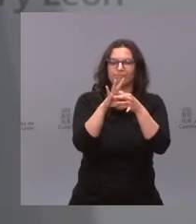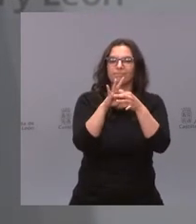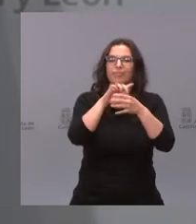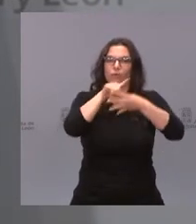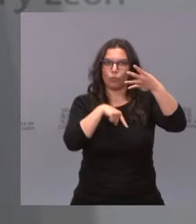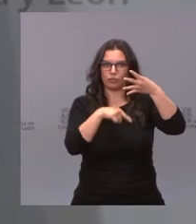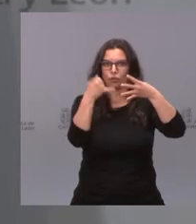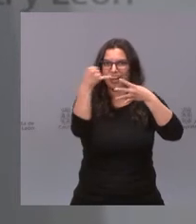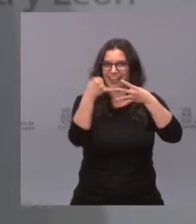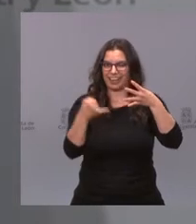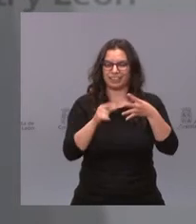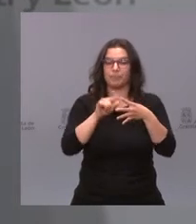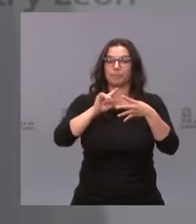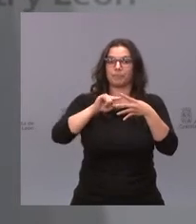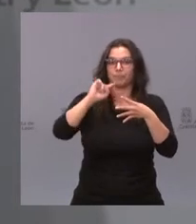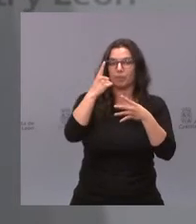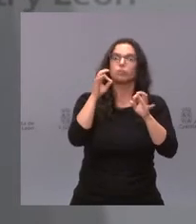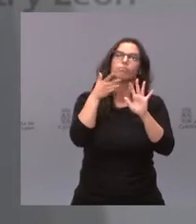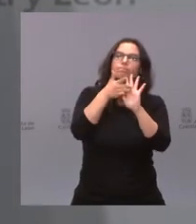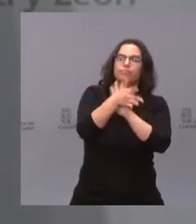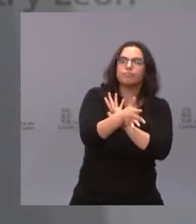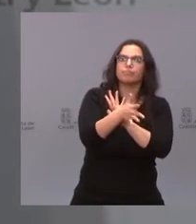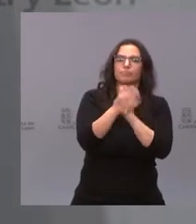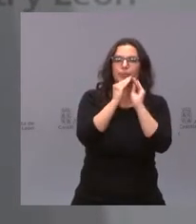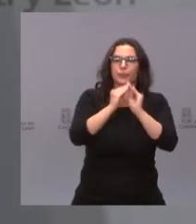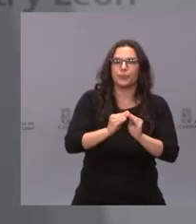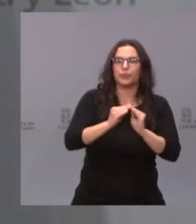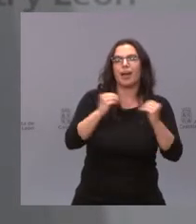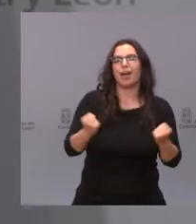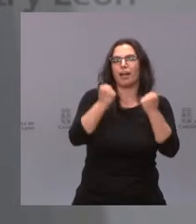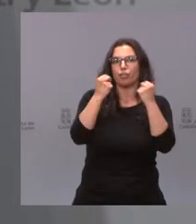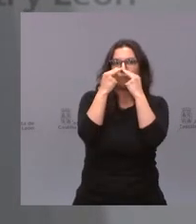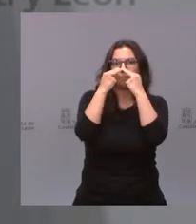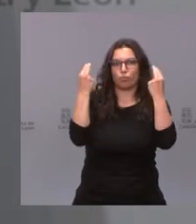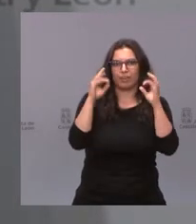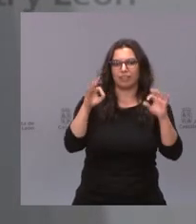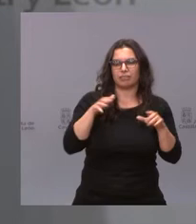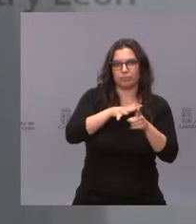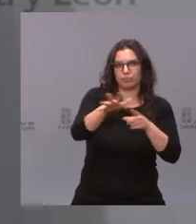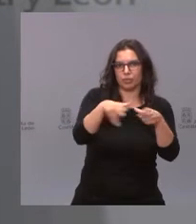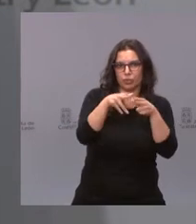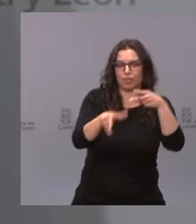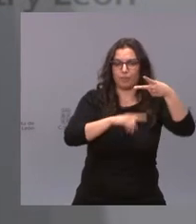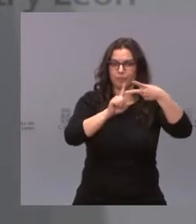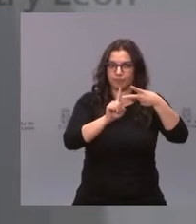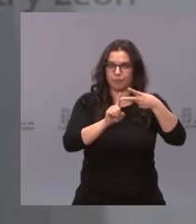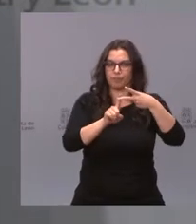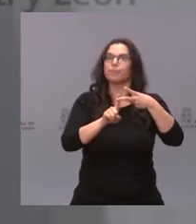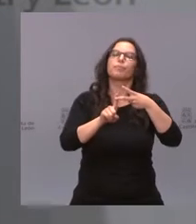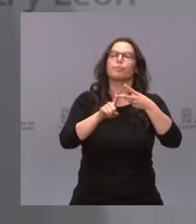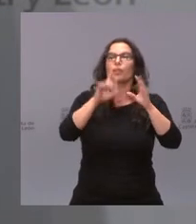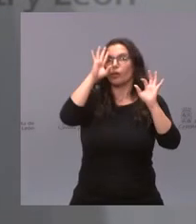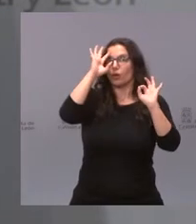ellos es la definición y el desarrollo de la acción pública en sociedad. El segundo, la